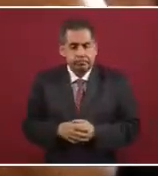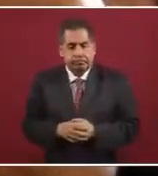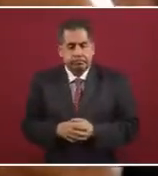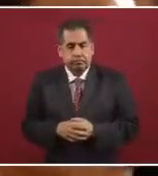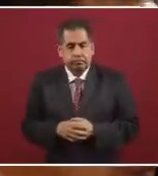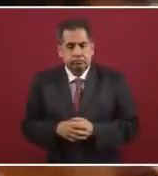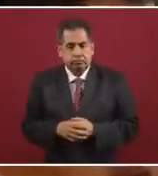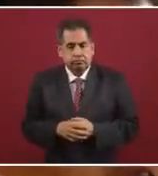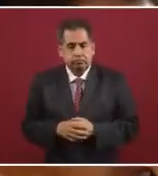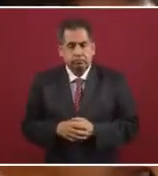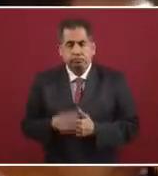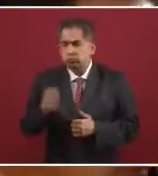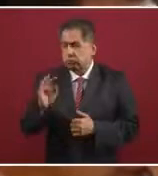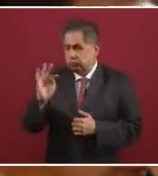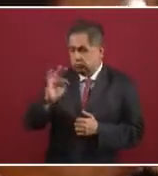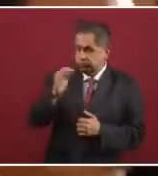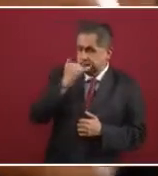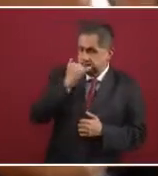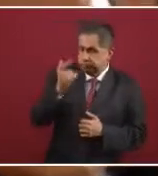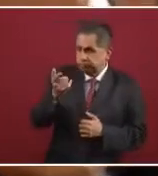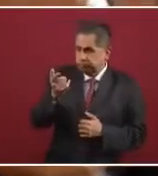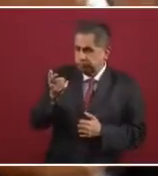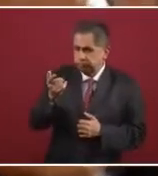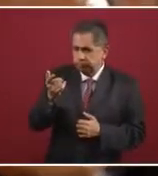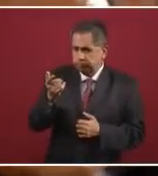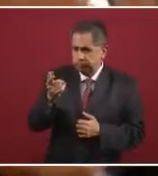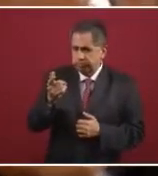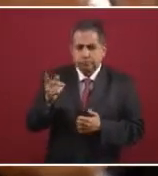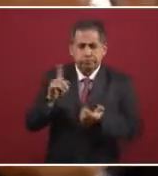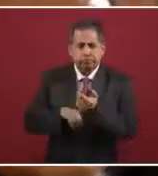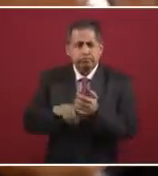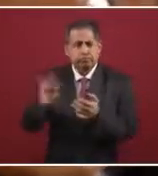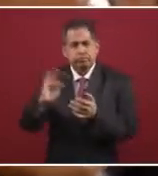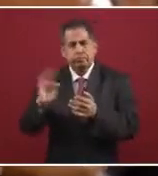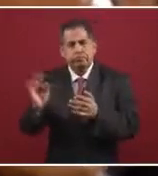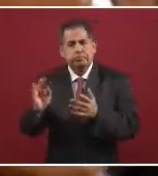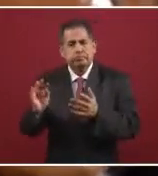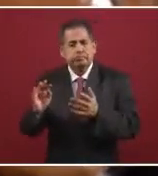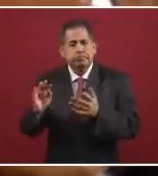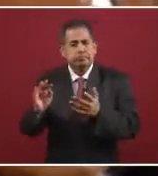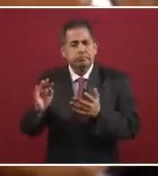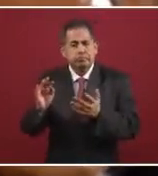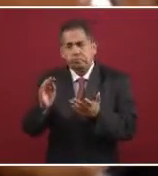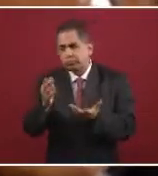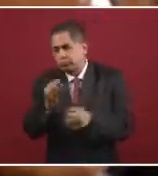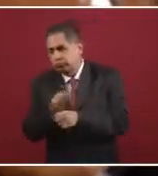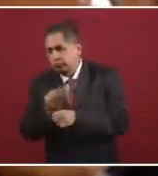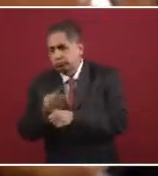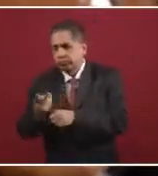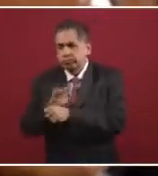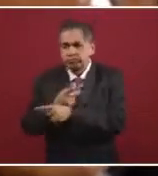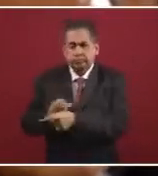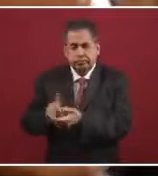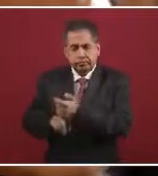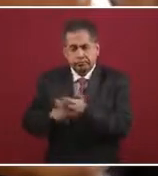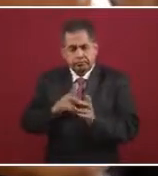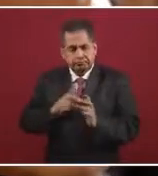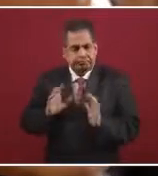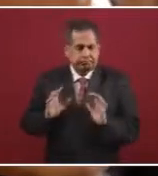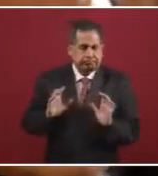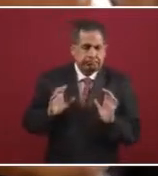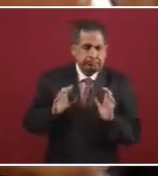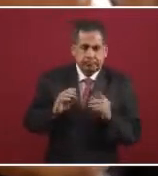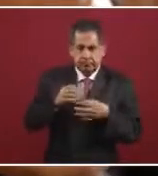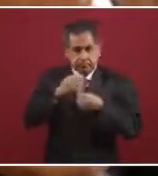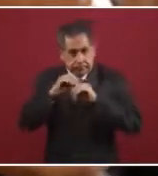han… Perdón, y si hay… Si es posible, dada la situación, si es prudente dar